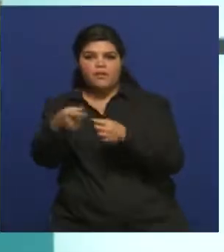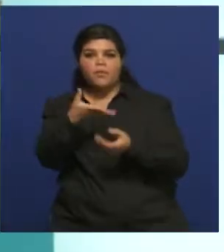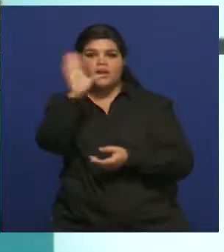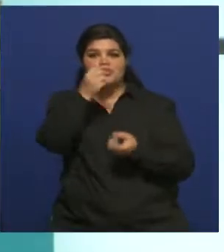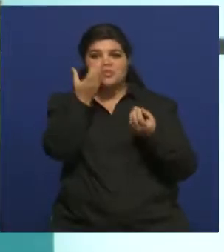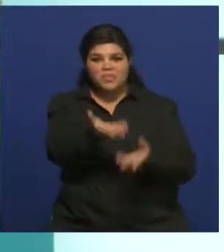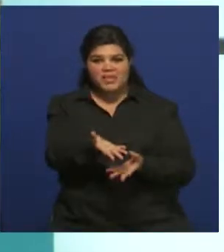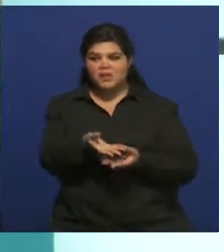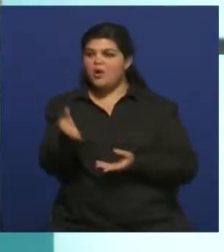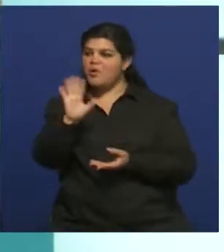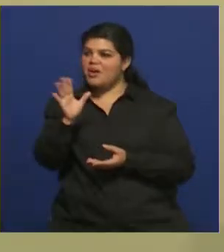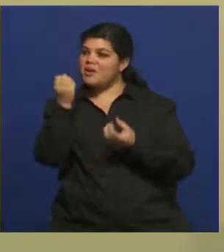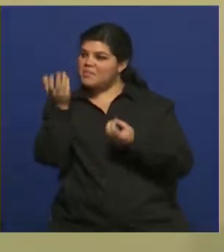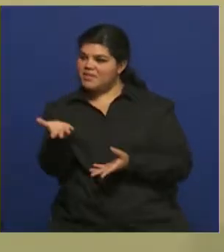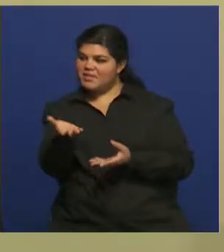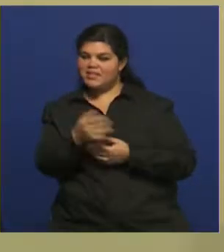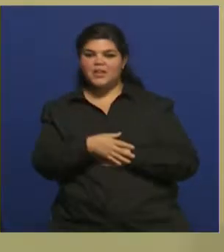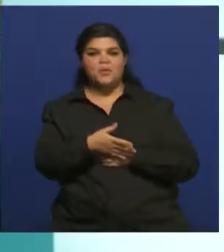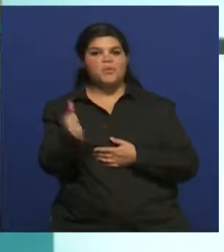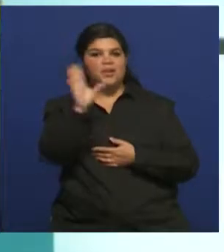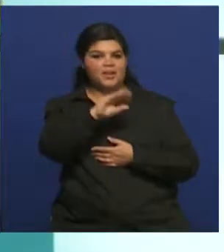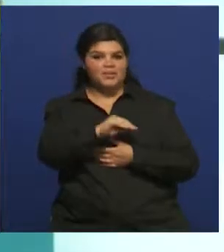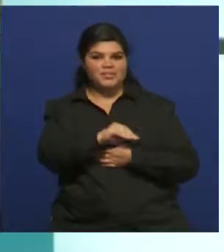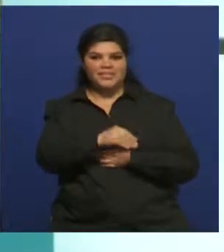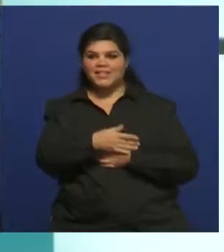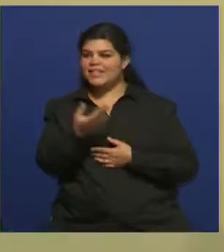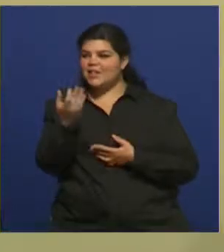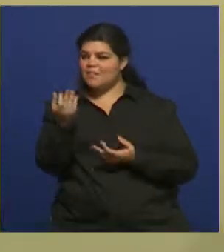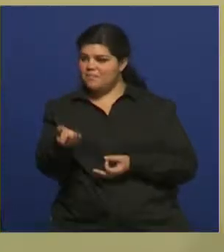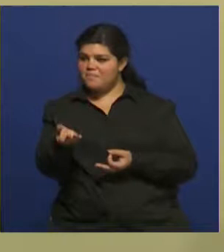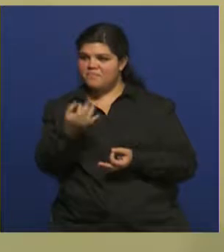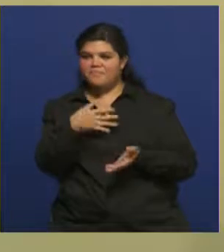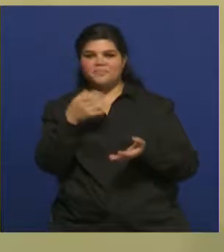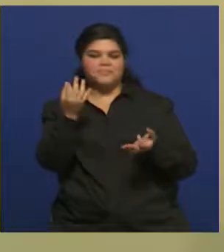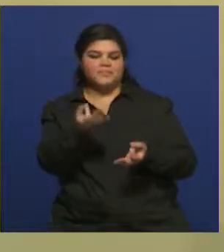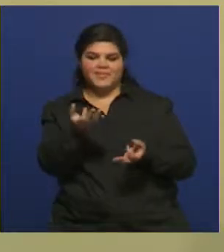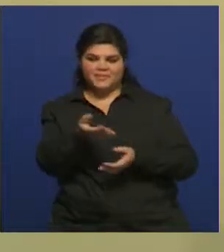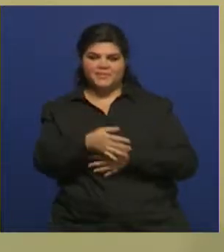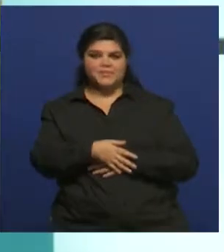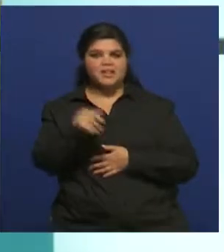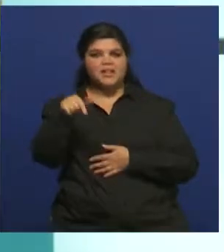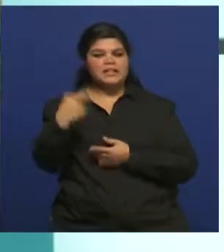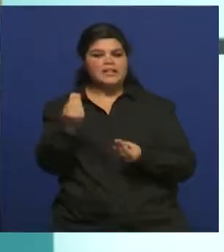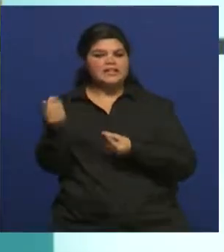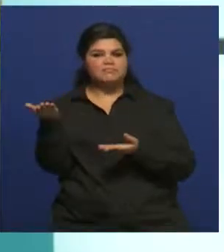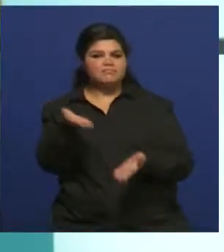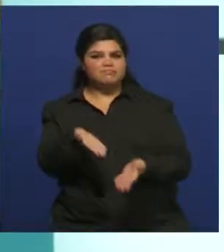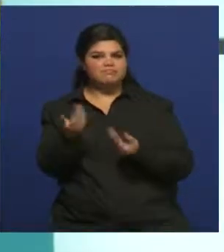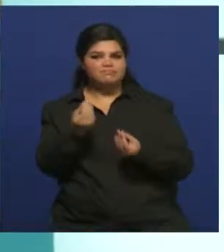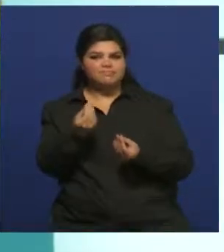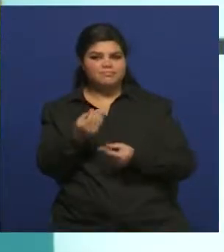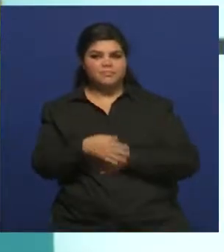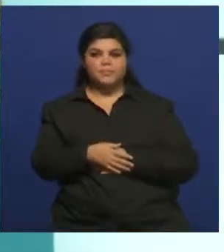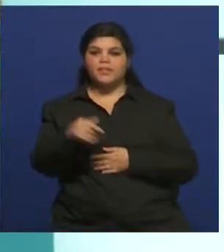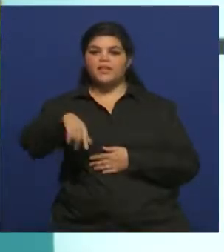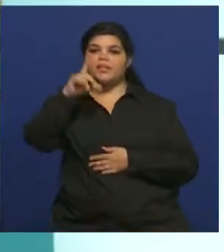andás? Hola Nato, ¿qué tal? ¿Todo bien? Buenas noches. Sí, muy bien, por bueno, suerte. ¿Ustedes? Mucho. Muy bien, por suerte. Me alegro. ¿Qué nos traes hoy? Bueno, hoy tenemos